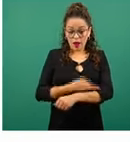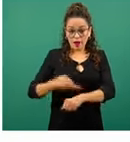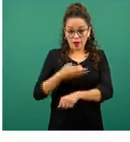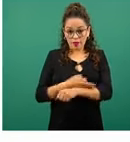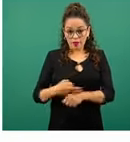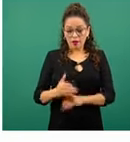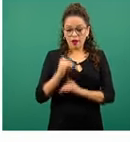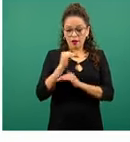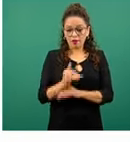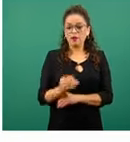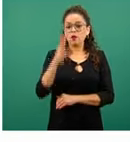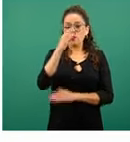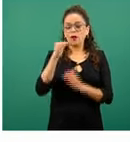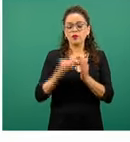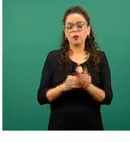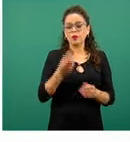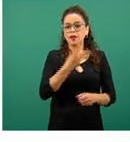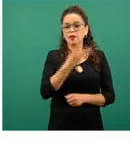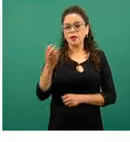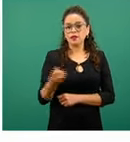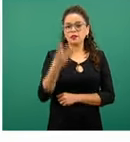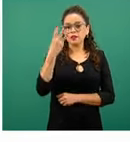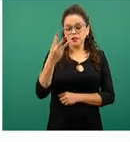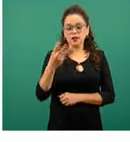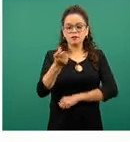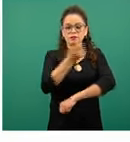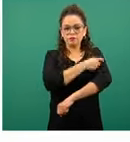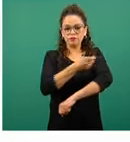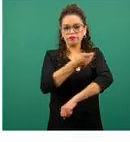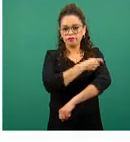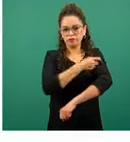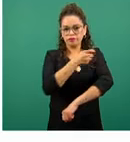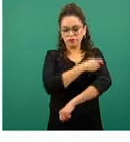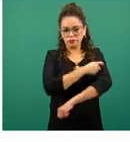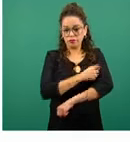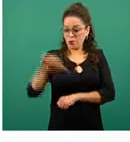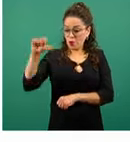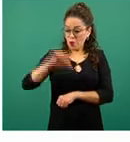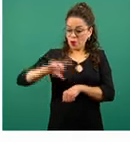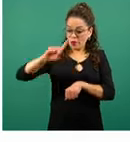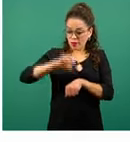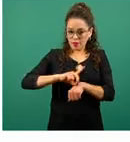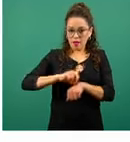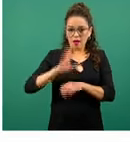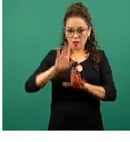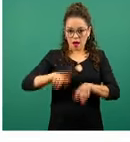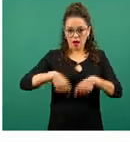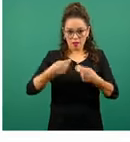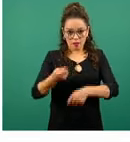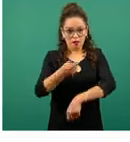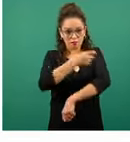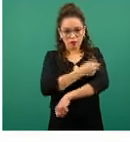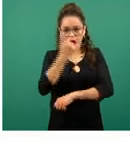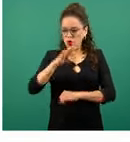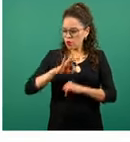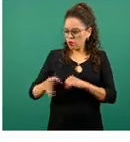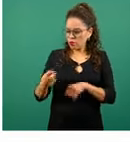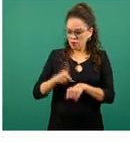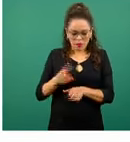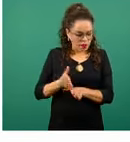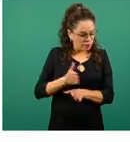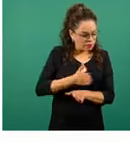4.303 dosis aplicadas. Y recordemos que tanto las dosis del día de hoy como las de los últimos días que se han